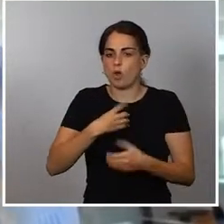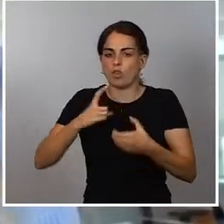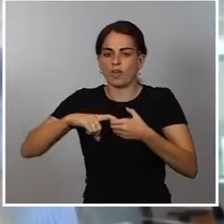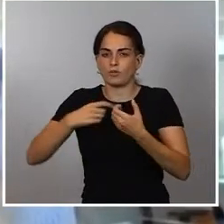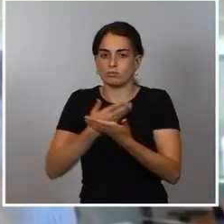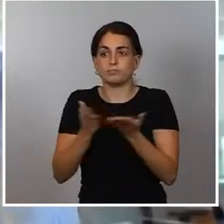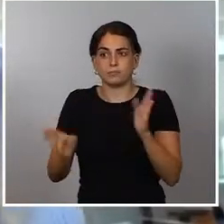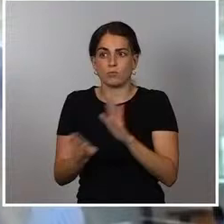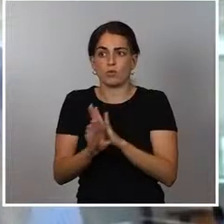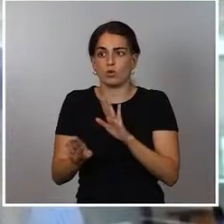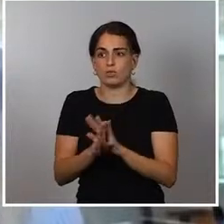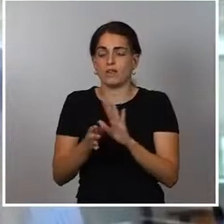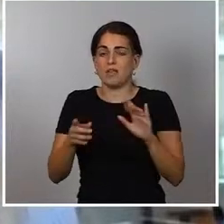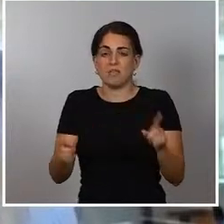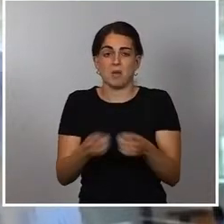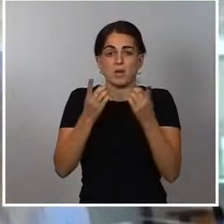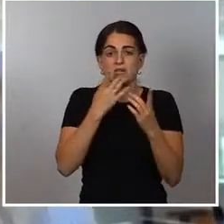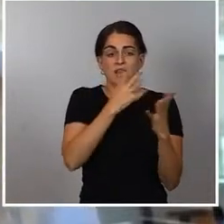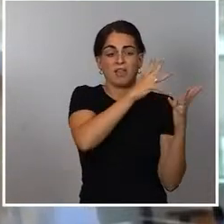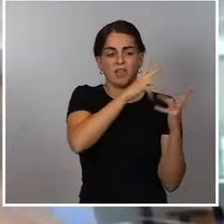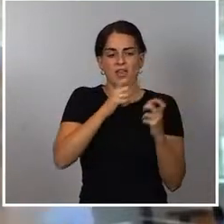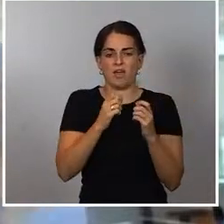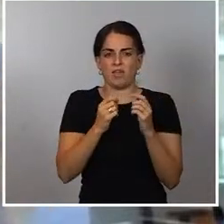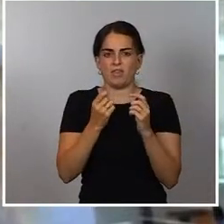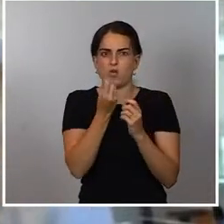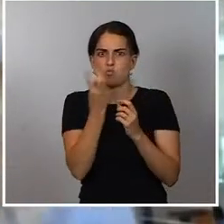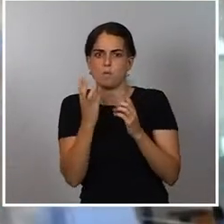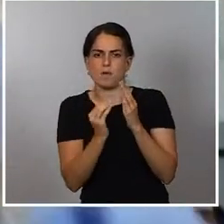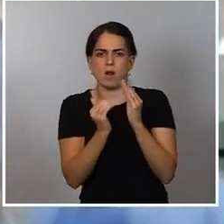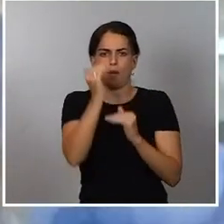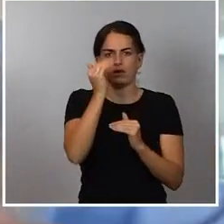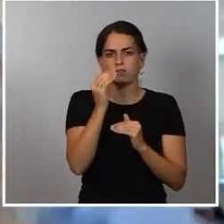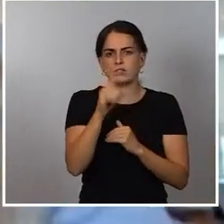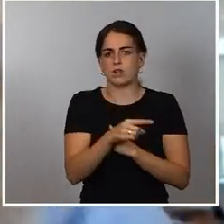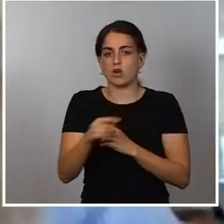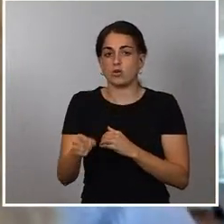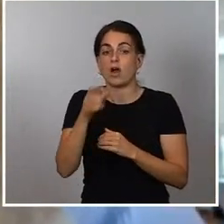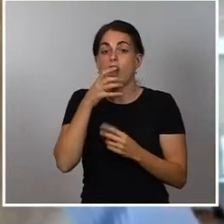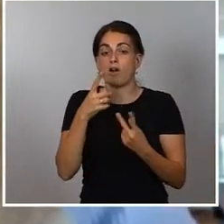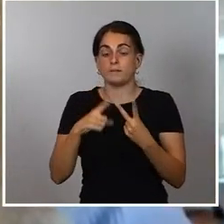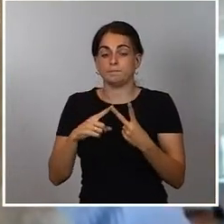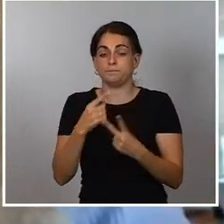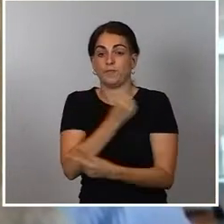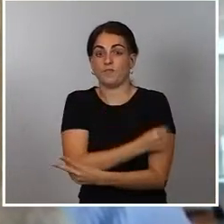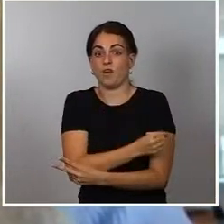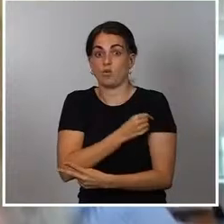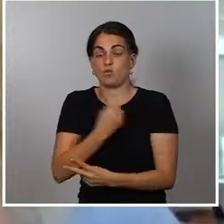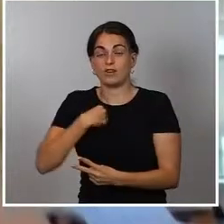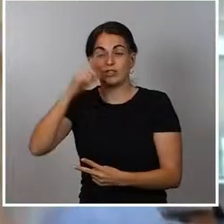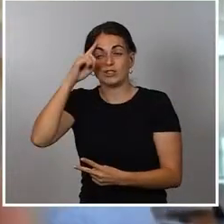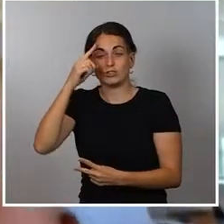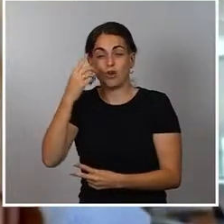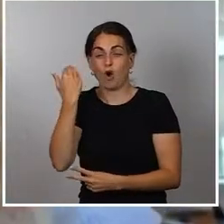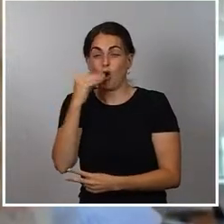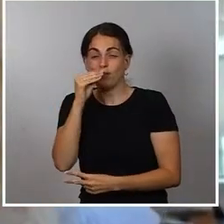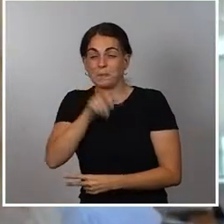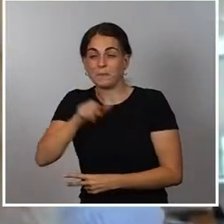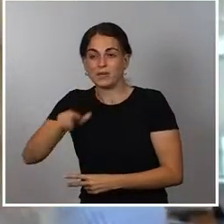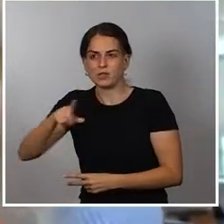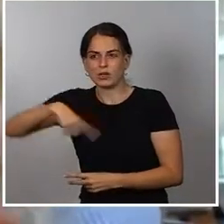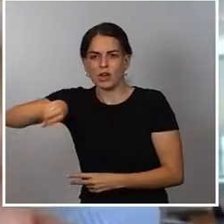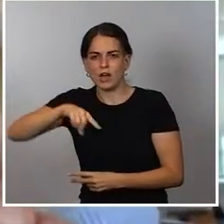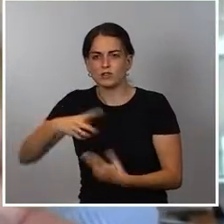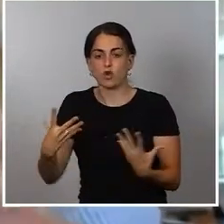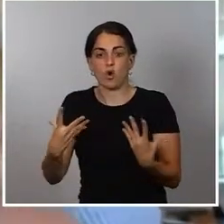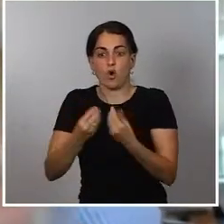muy alta y por otro lado ha hablado del comité de vacunas no sé si los jóvenes ha dicho que se pueden vacunar junto con el resto de grupos